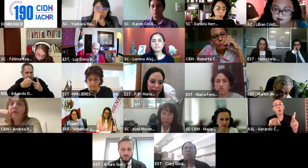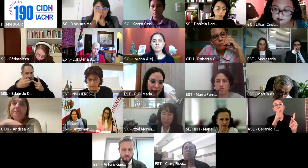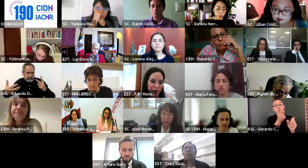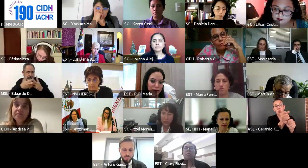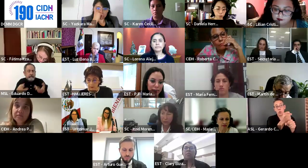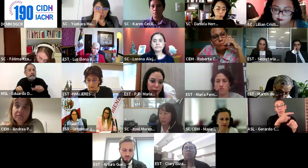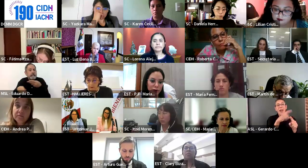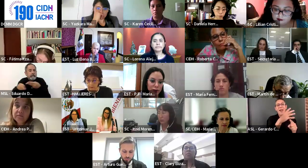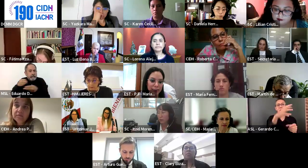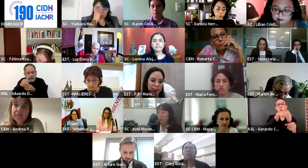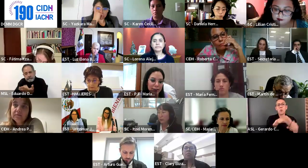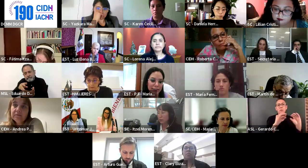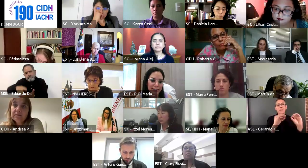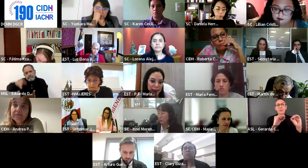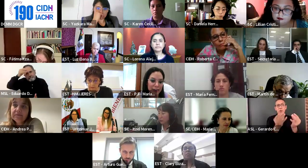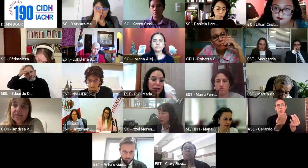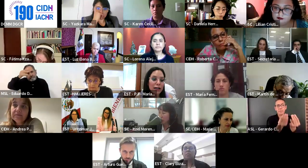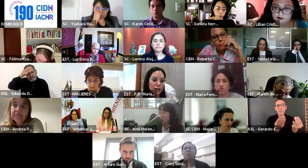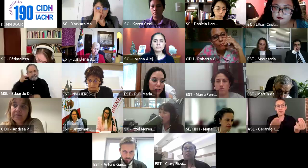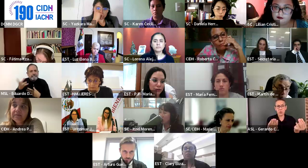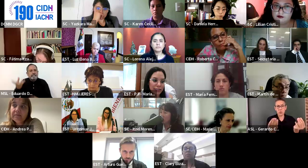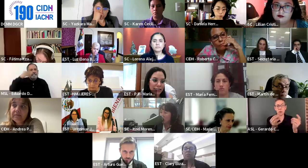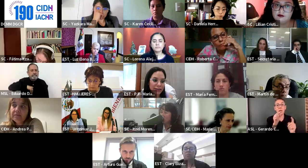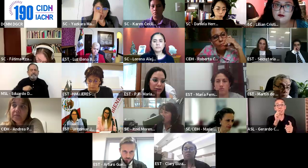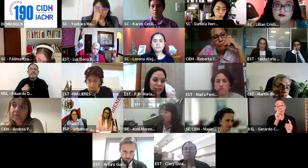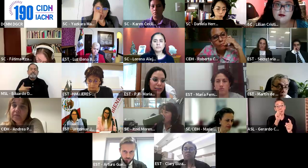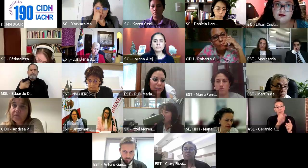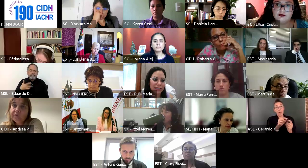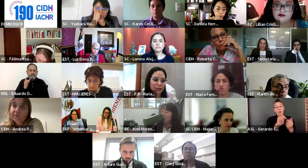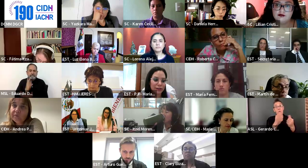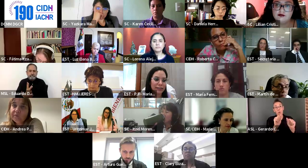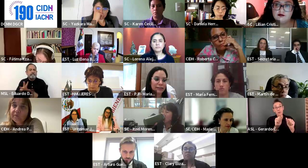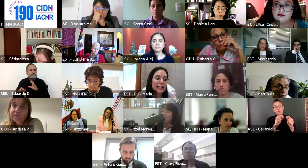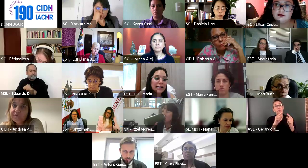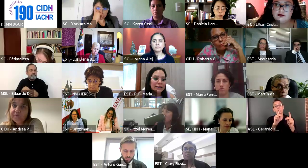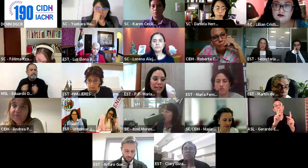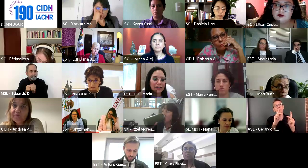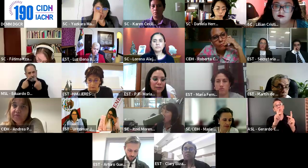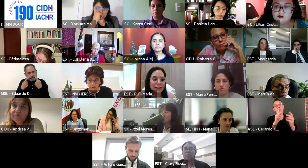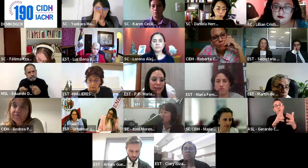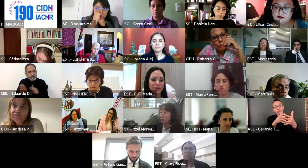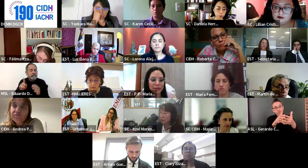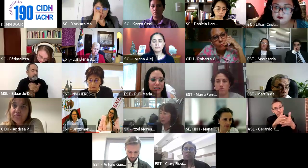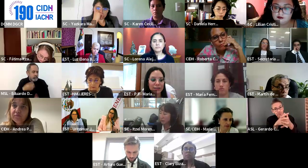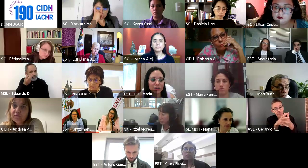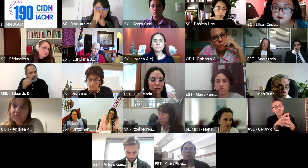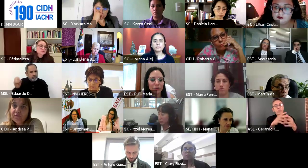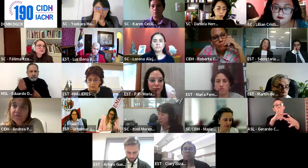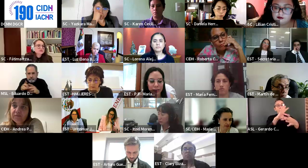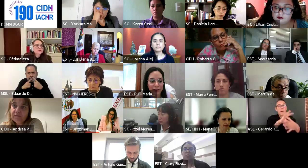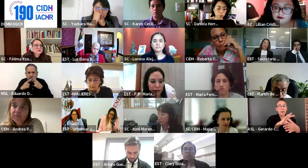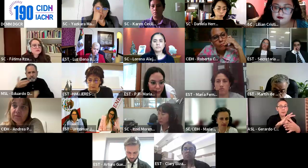materiales didácticos que buscan interiorizar los contenidos e interpretaciones de las obligaciones de